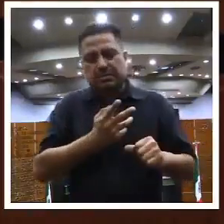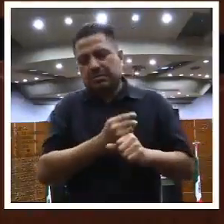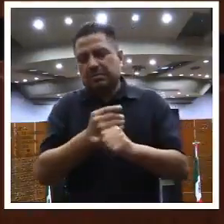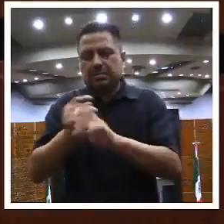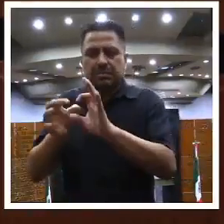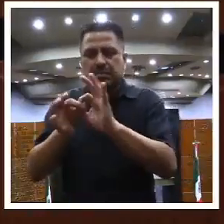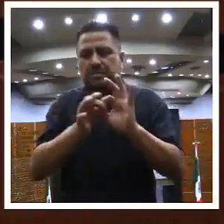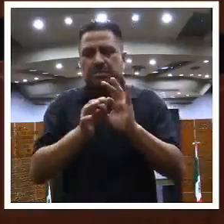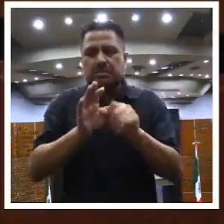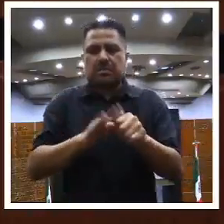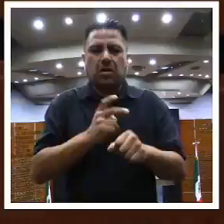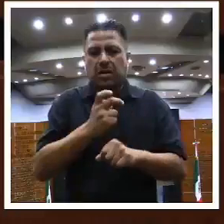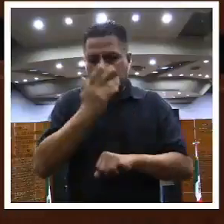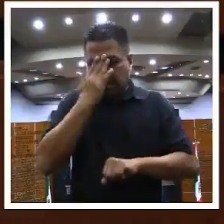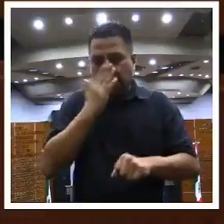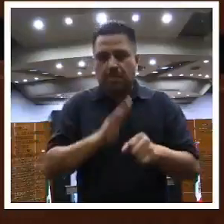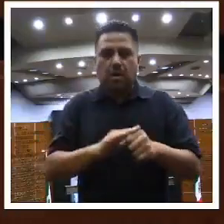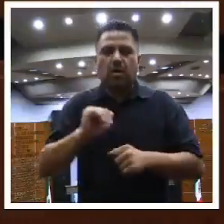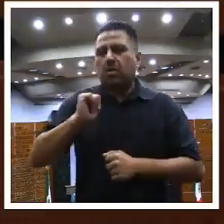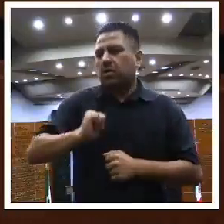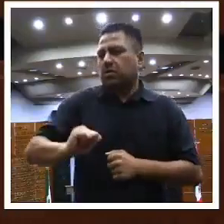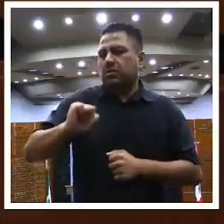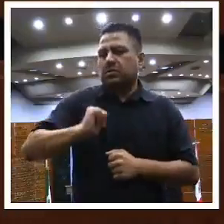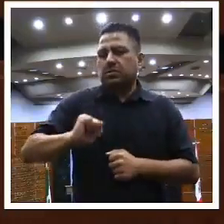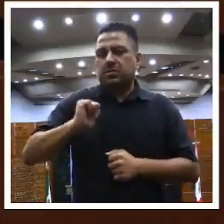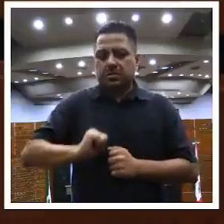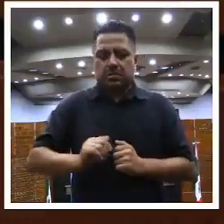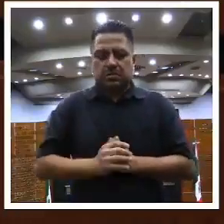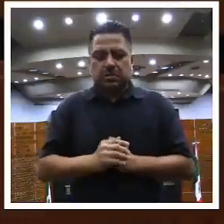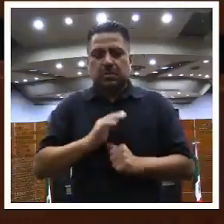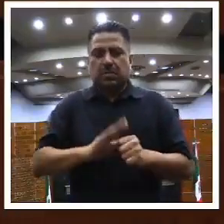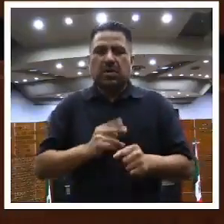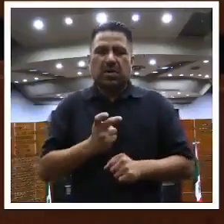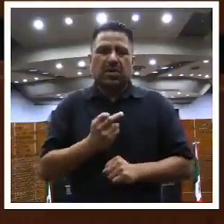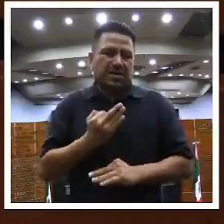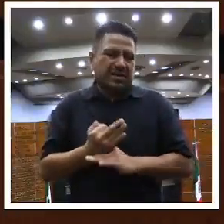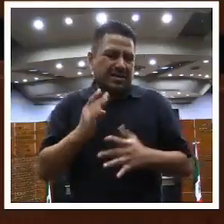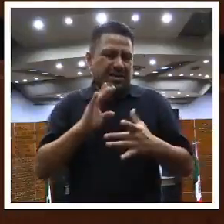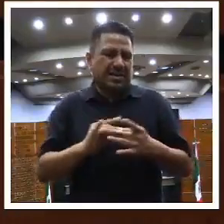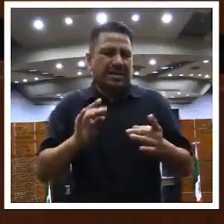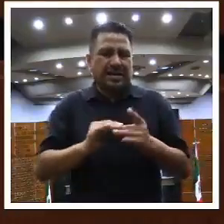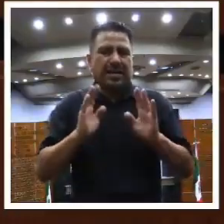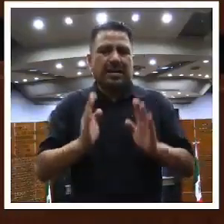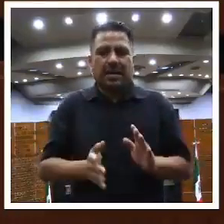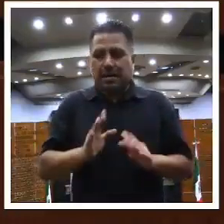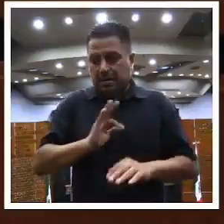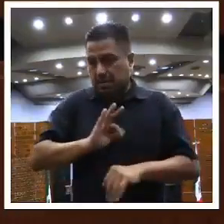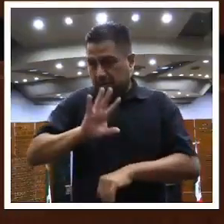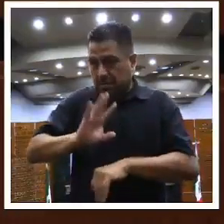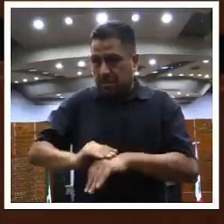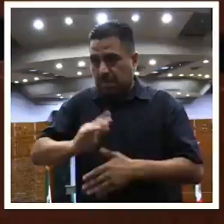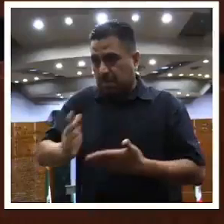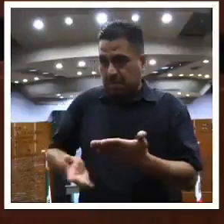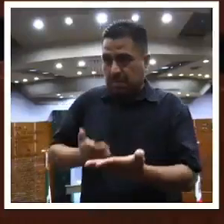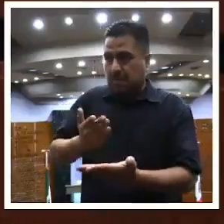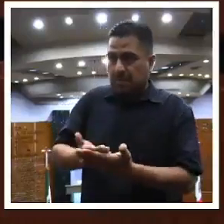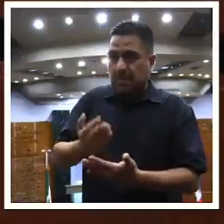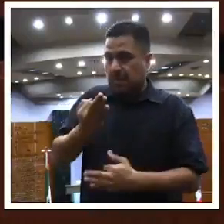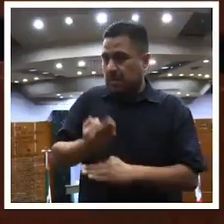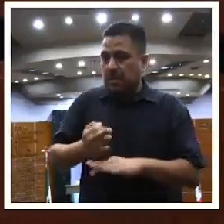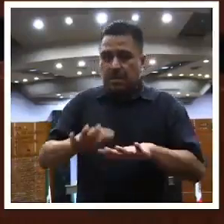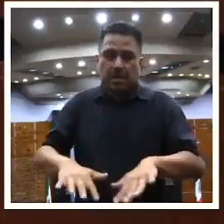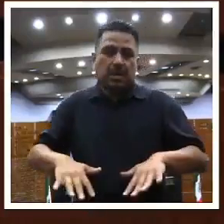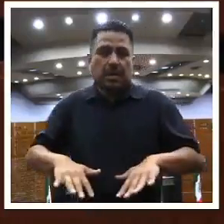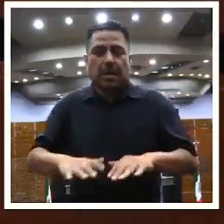adecuados por la memoria de nuestros ancestros. Por lo anteriormente expuesto y fundado, me permito someter a la consideración de esta